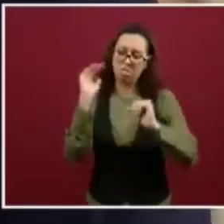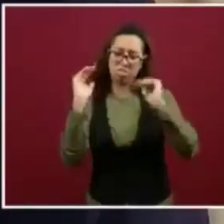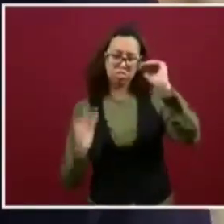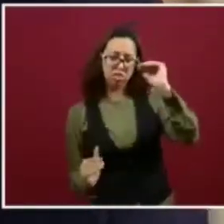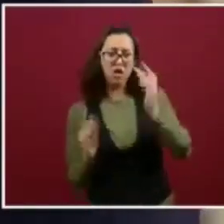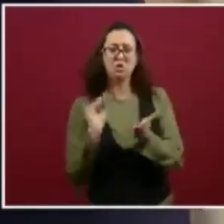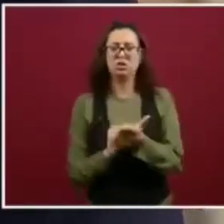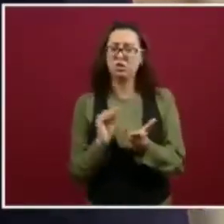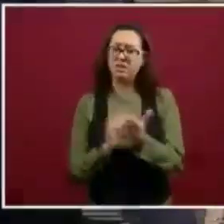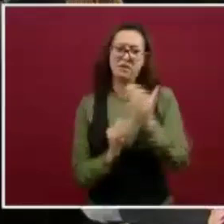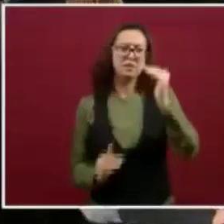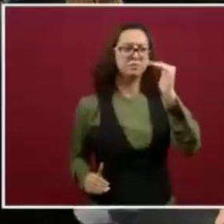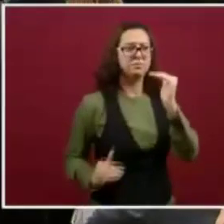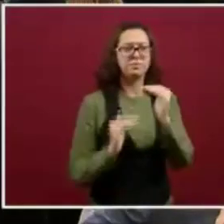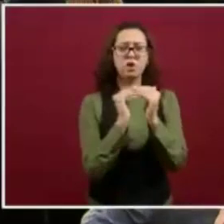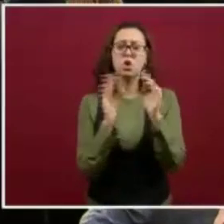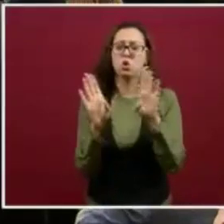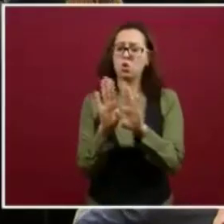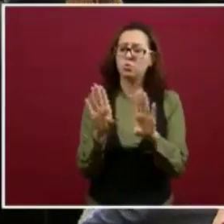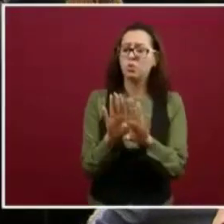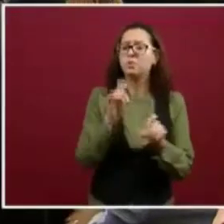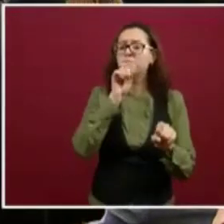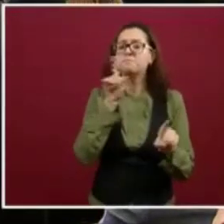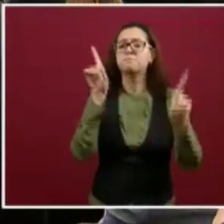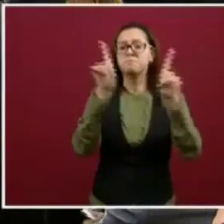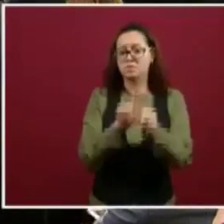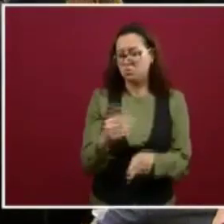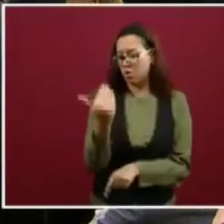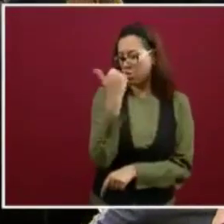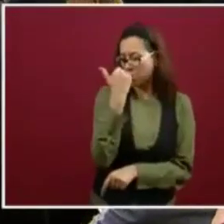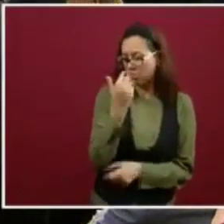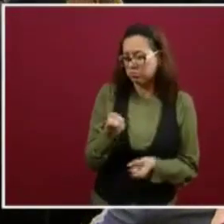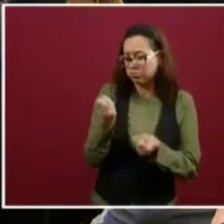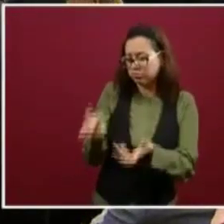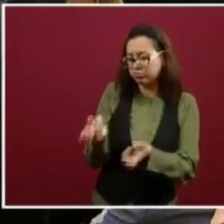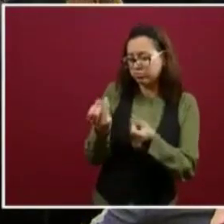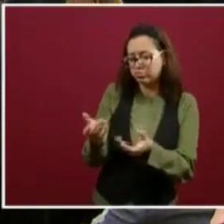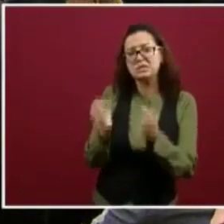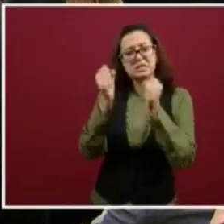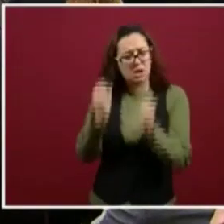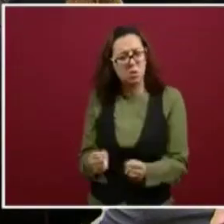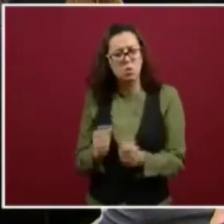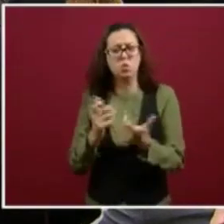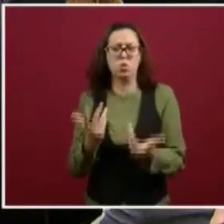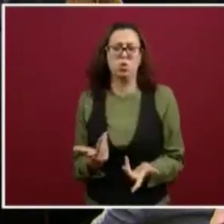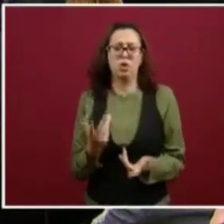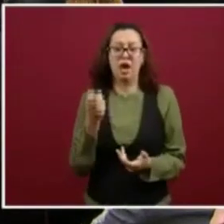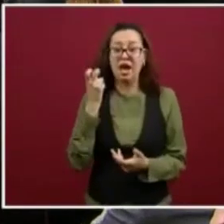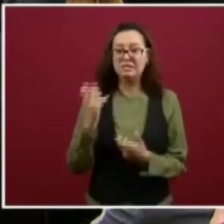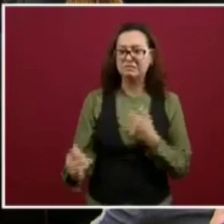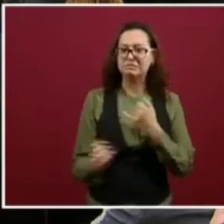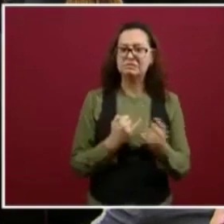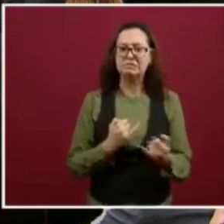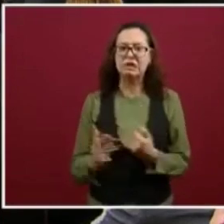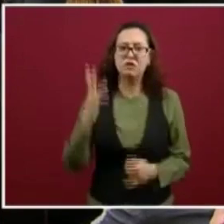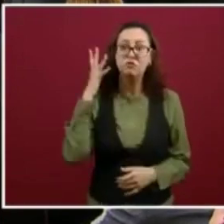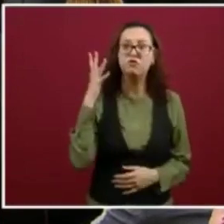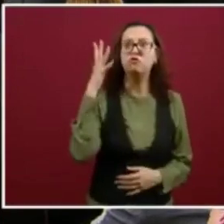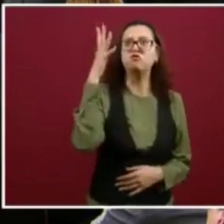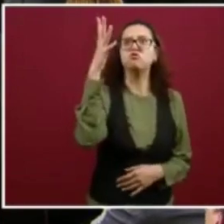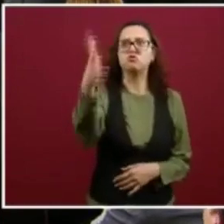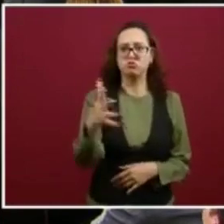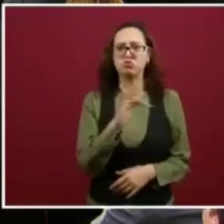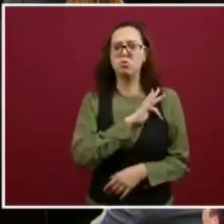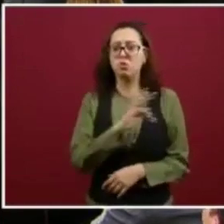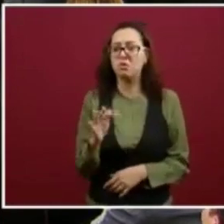brecha todavía muy grande. Y garantizar la seguridad alimentaria. Porque eso es apostar al futuro. Si no le damos a la